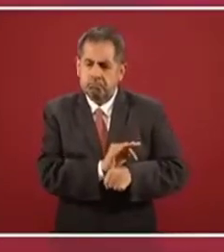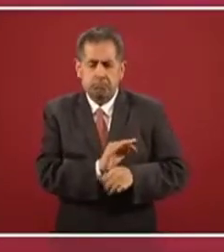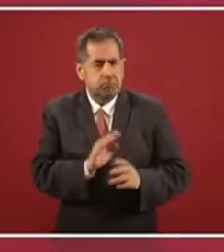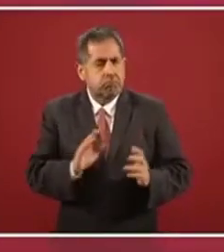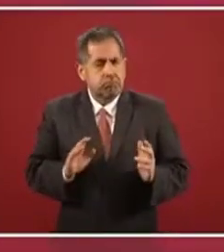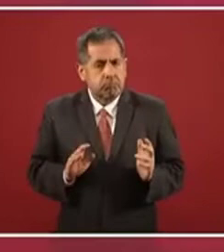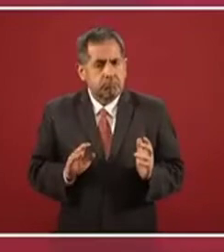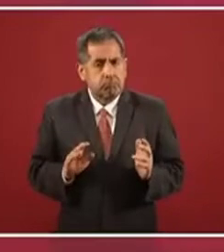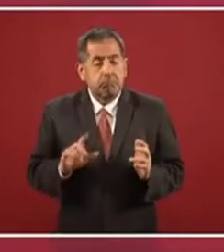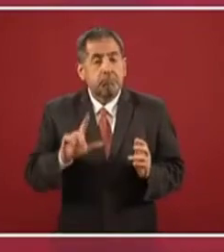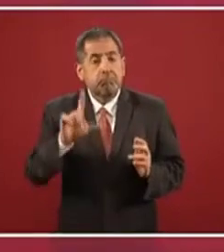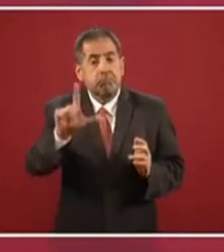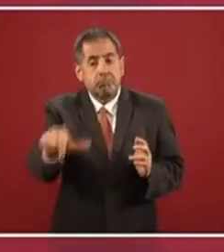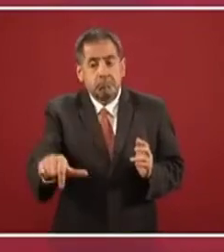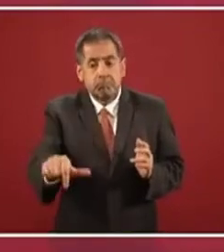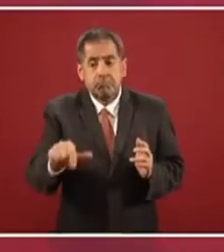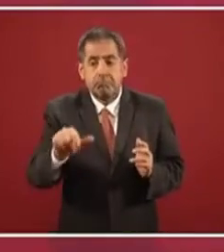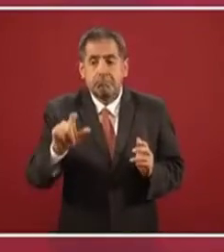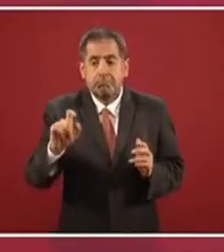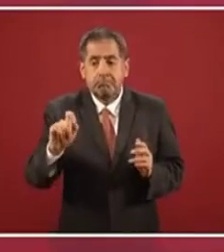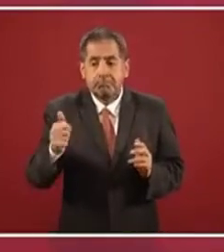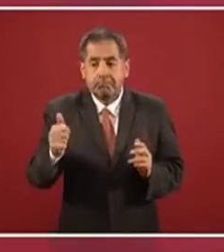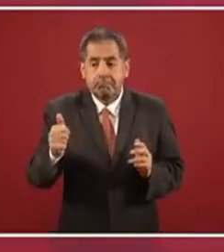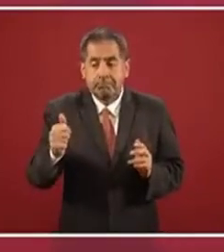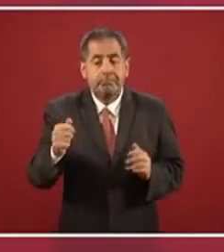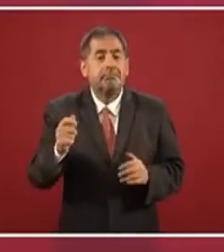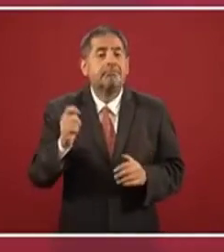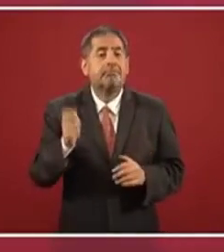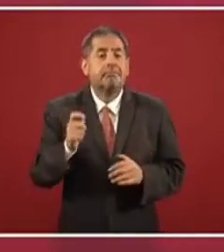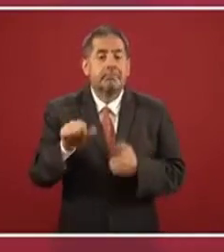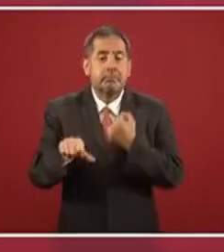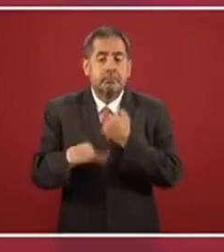El 26 de noviembre, 11 días después,